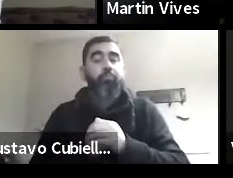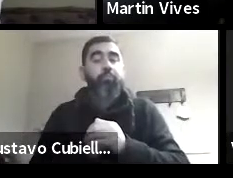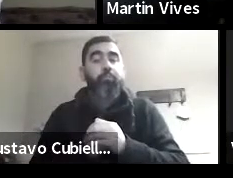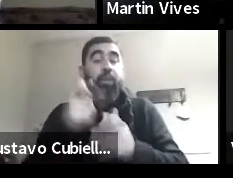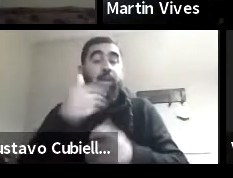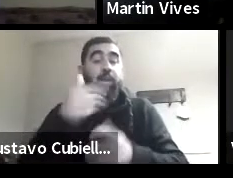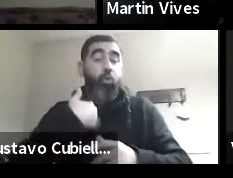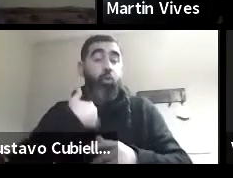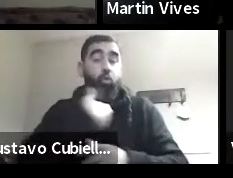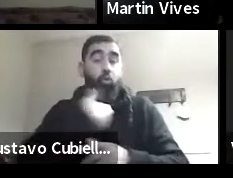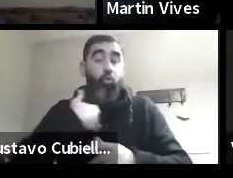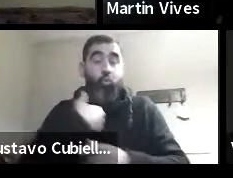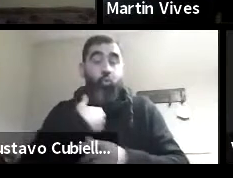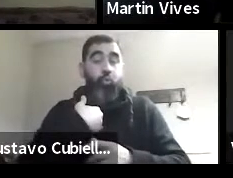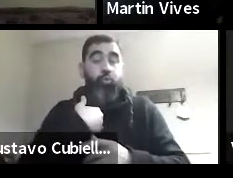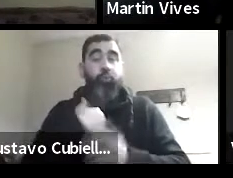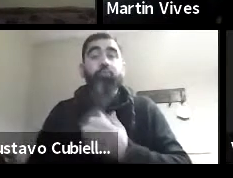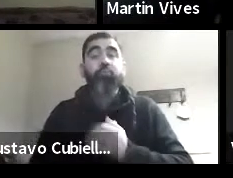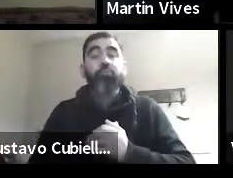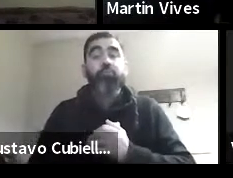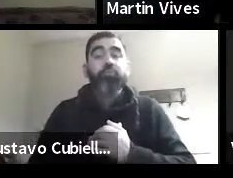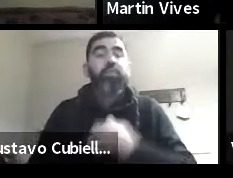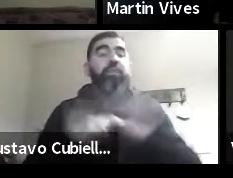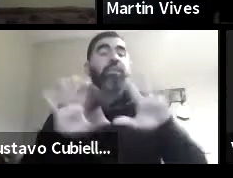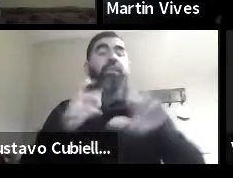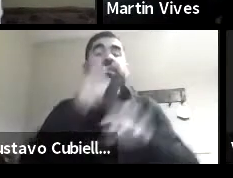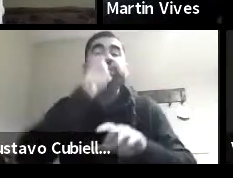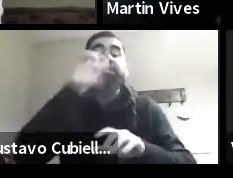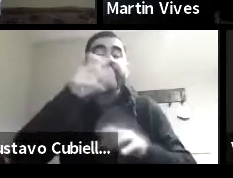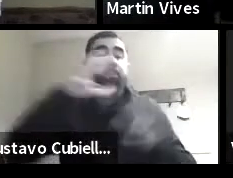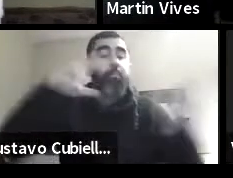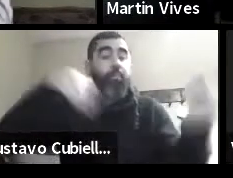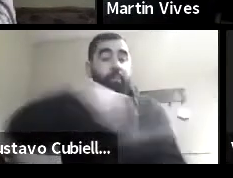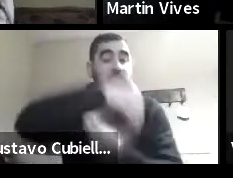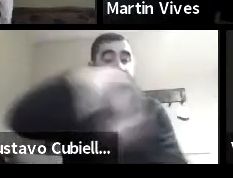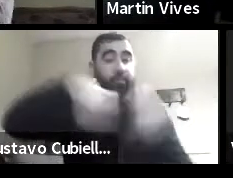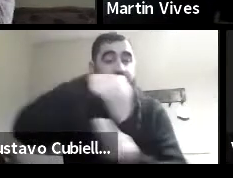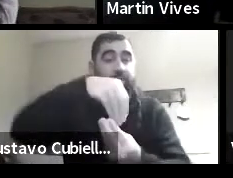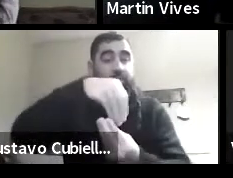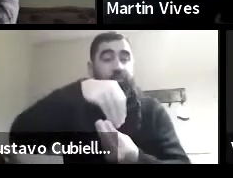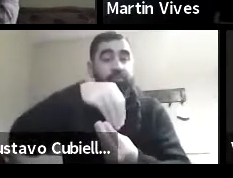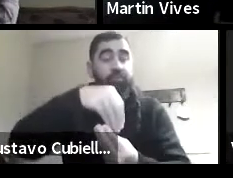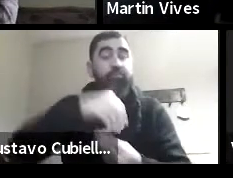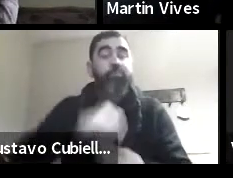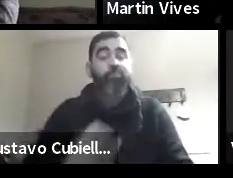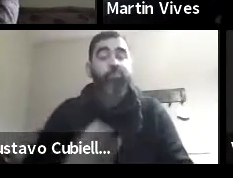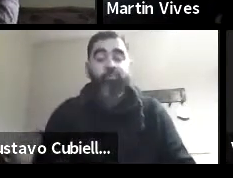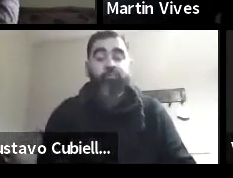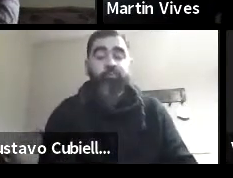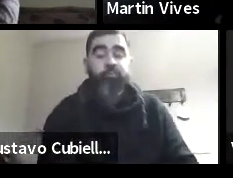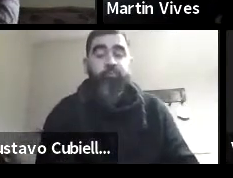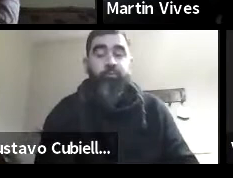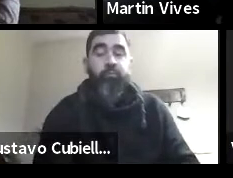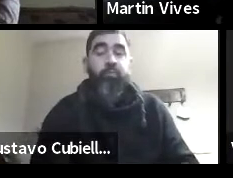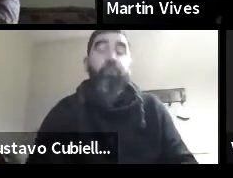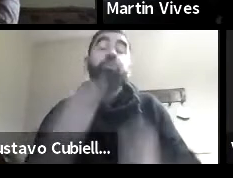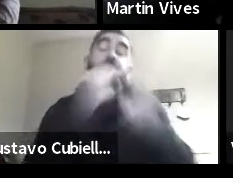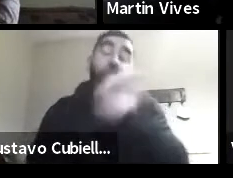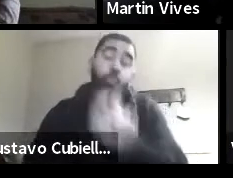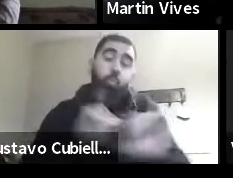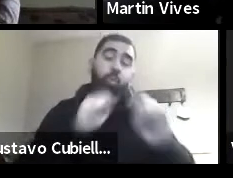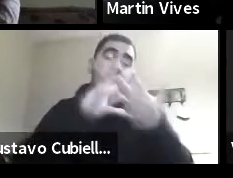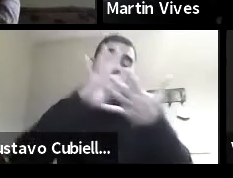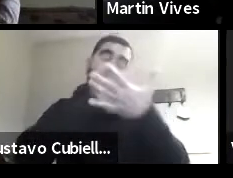rol, lo que implicaba para las familias, lo que implica, voy a intentar leerla. Y bueno,